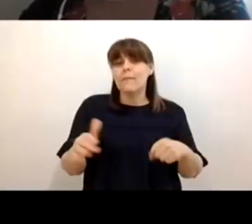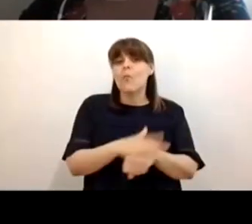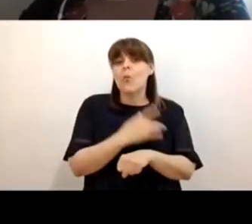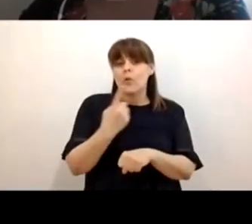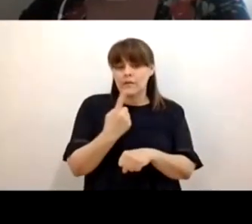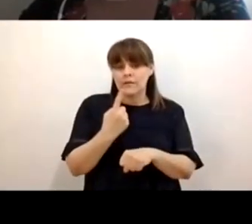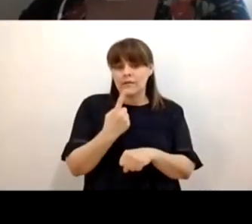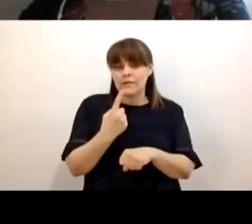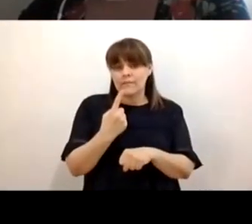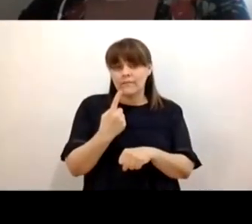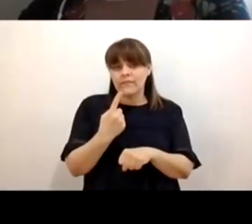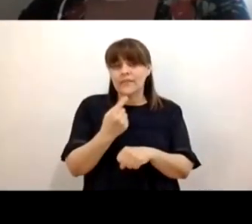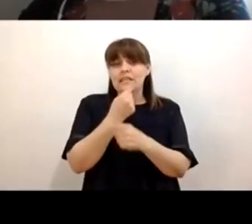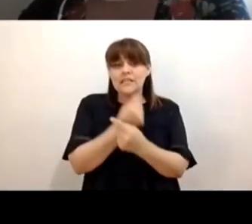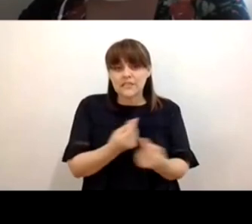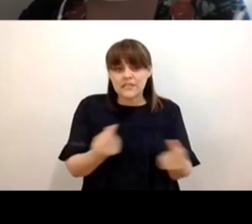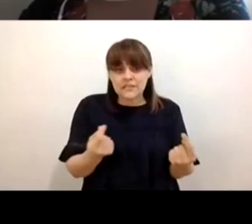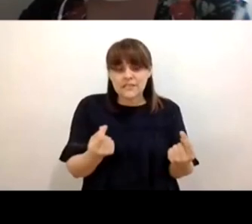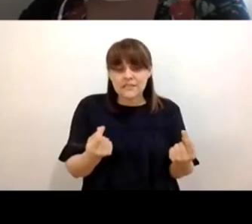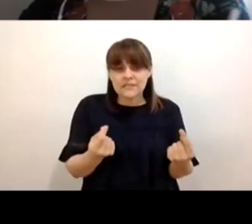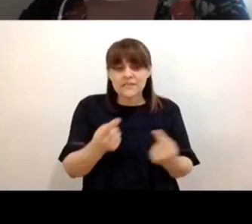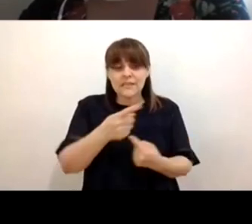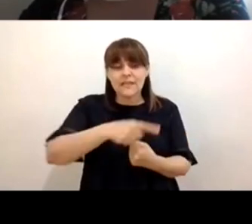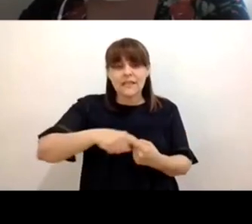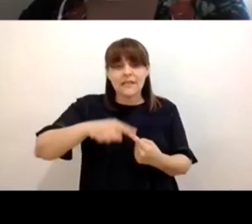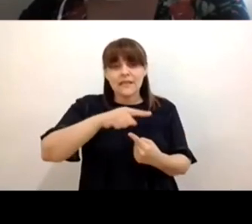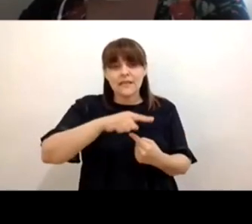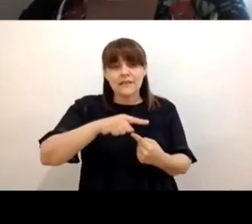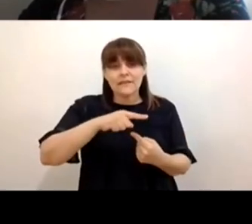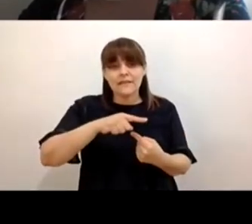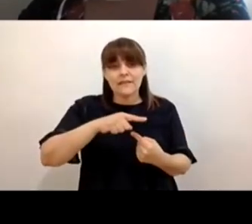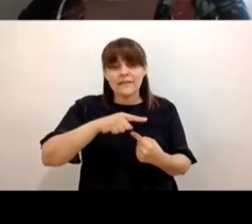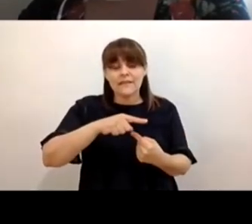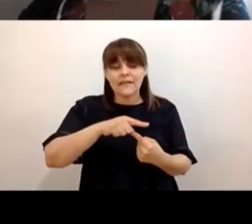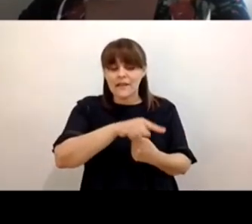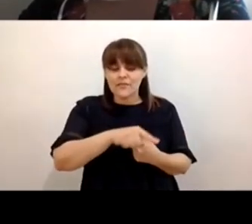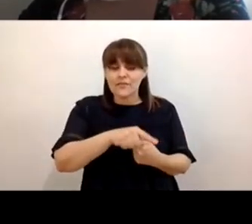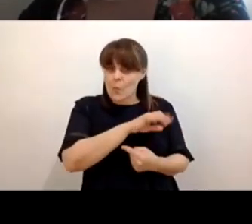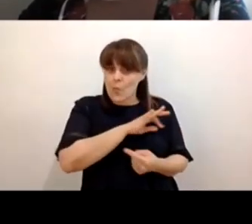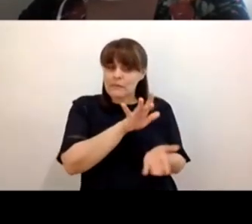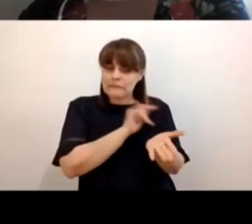criaturas también tienen muchas cosas que irnos enseñando